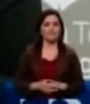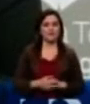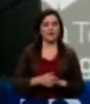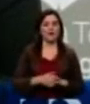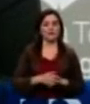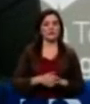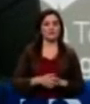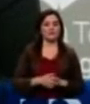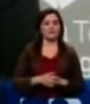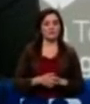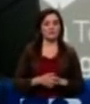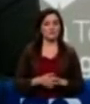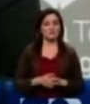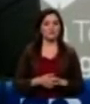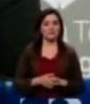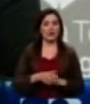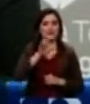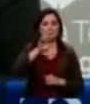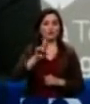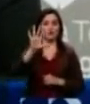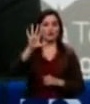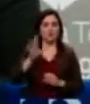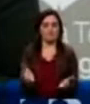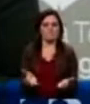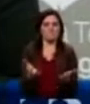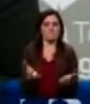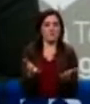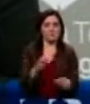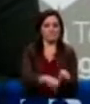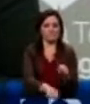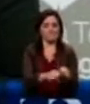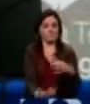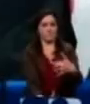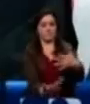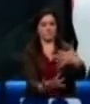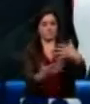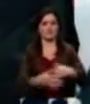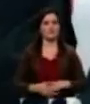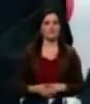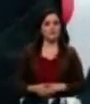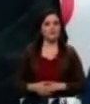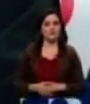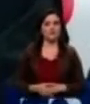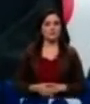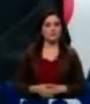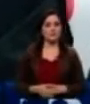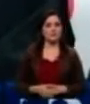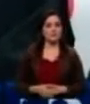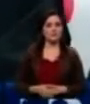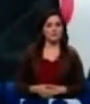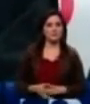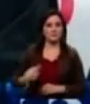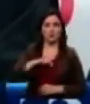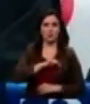3.5 toneladas, o sea, 3.5 toneladas, que van a ser destruidos ya en los próximos días. Procedimos a la revisión de lo que son